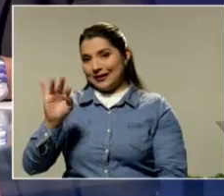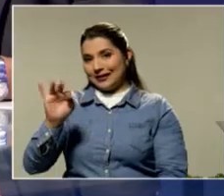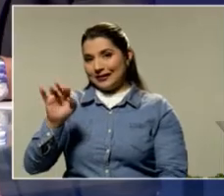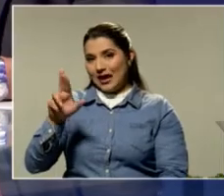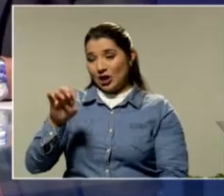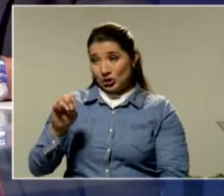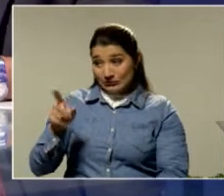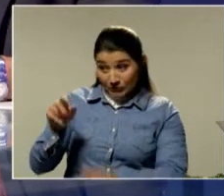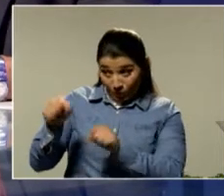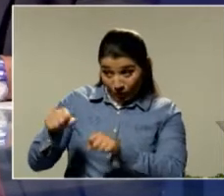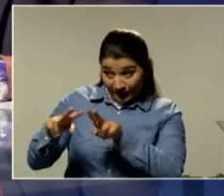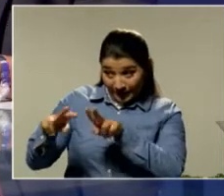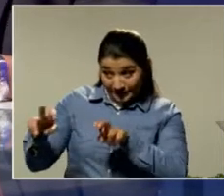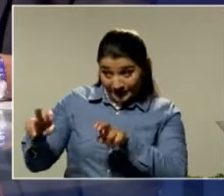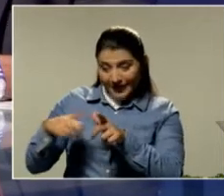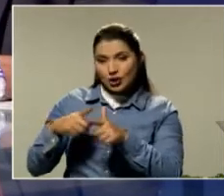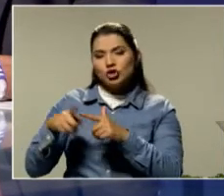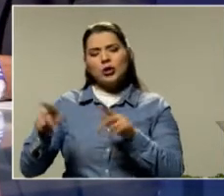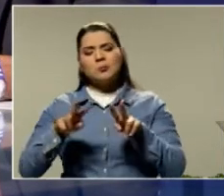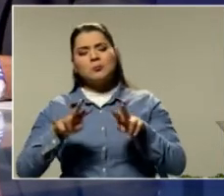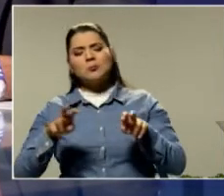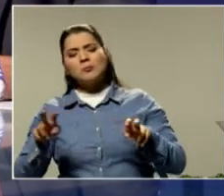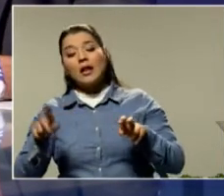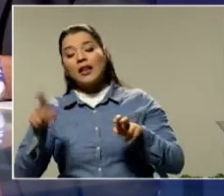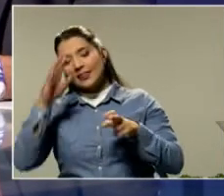y lo prohíbe o lo restringe, ¿verdad?